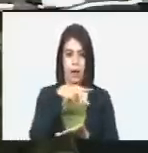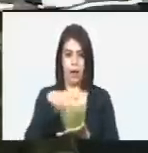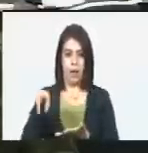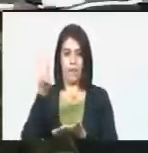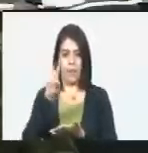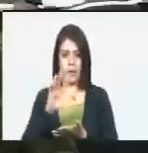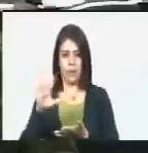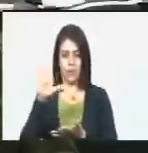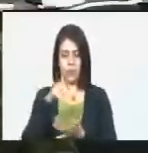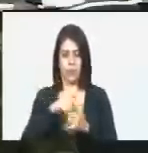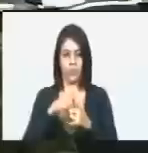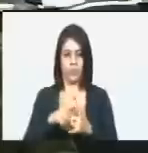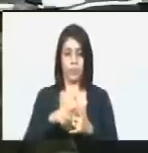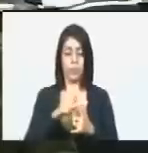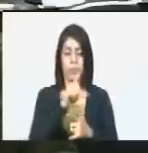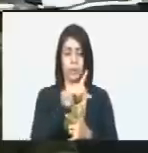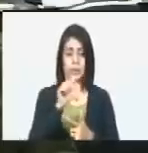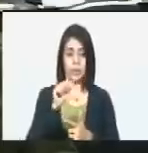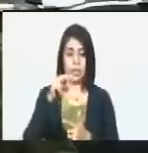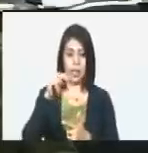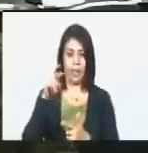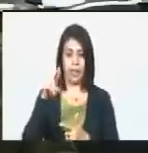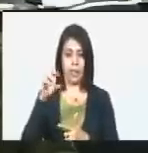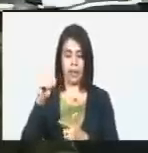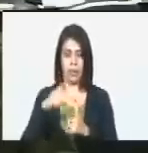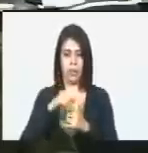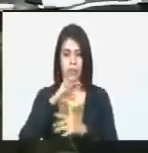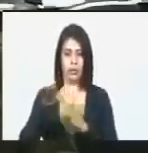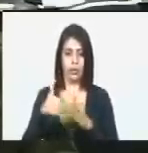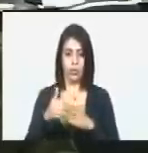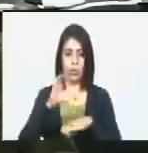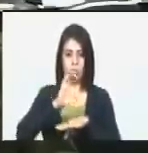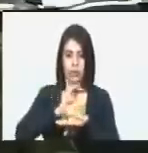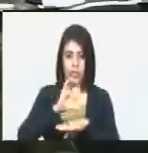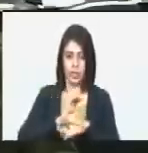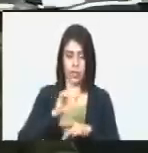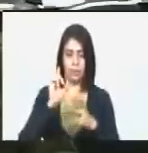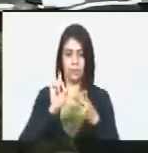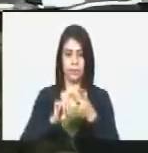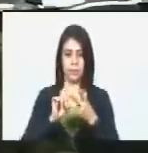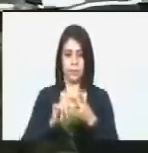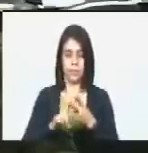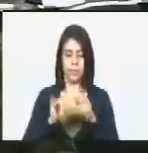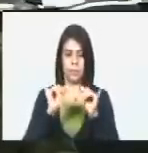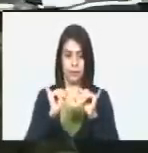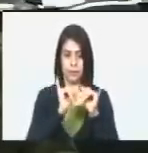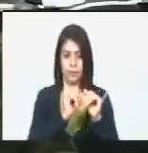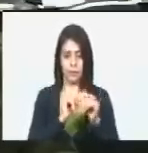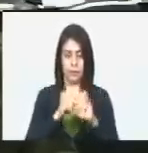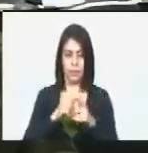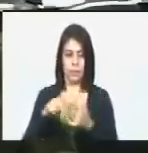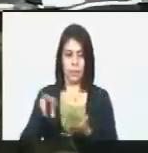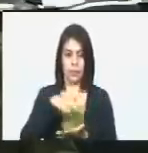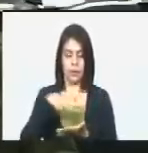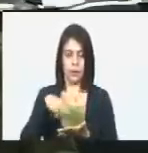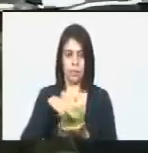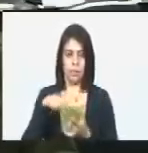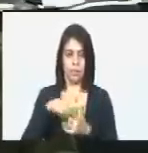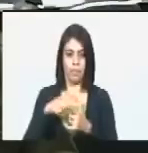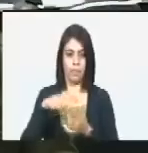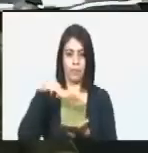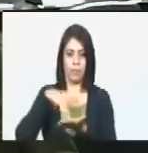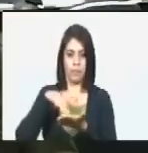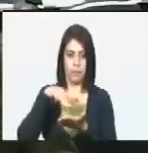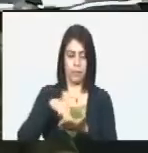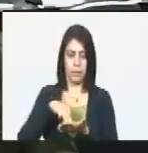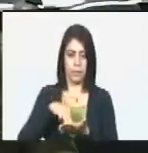joropo llanero, que es uno de los más conocidos, pero está el joropo central, que es el mismo joropo tuyero o el joropo mirandino, pero está el